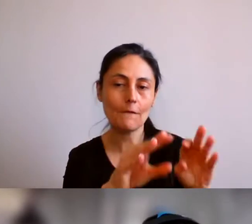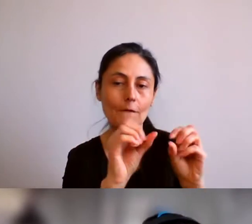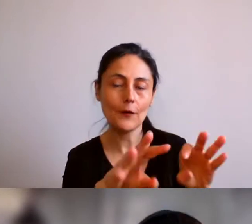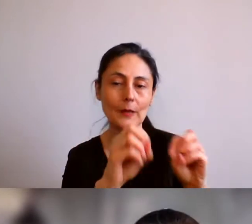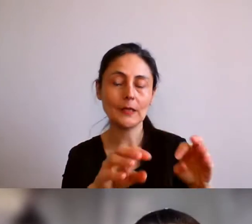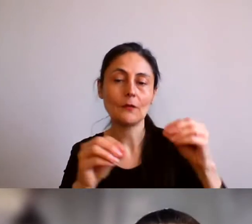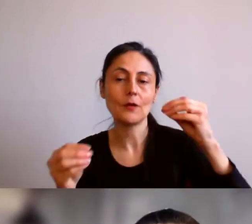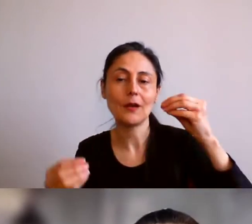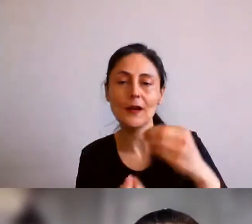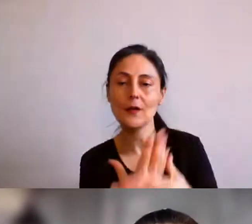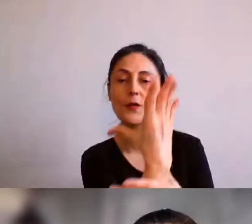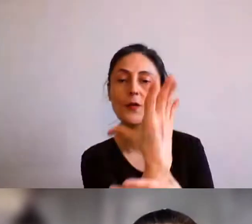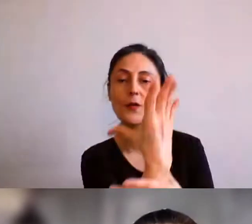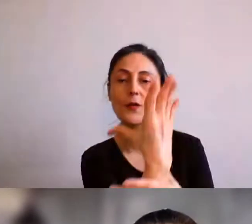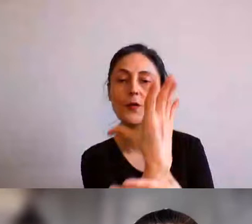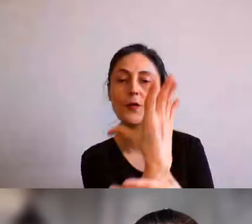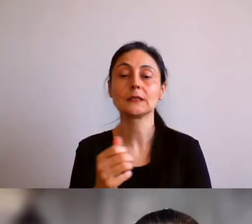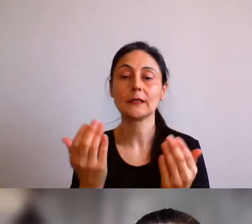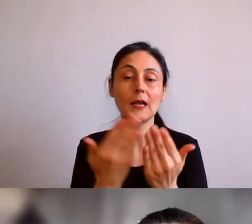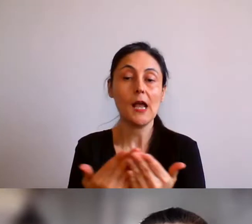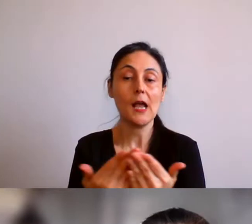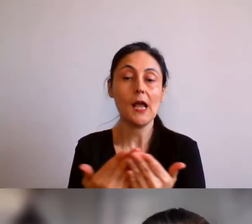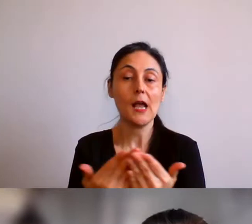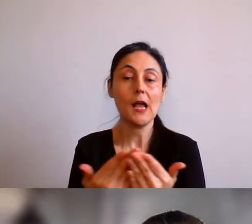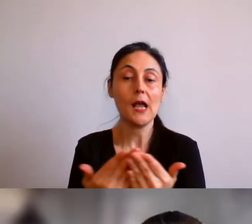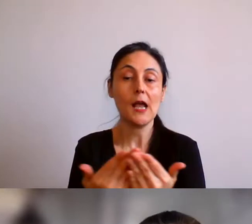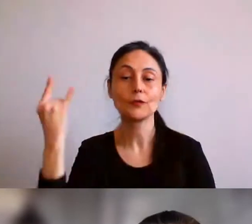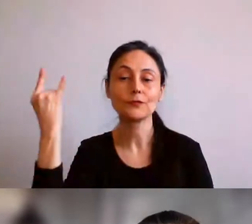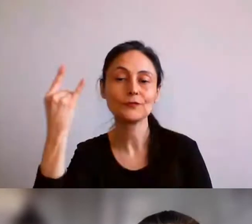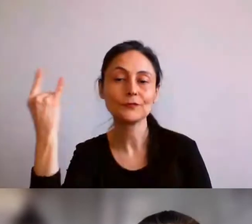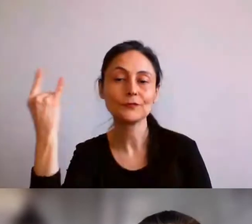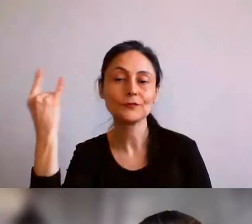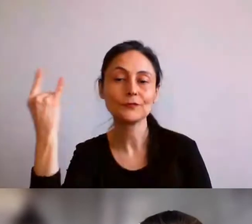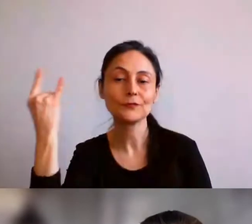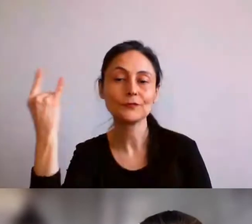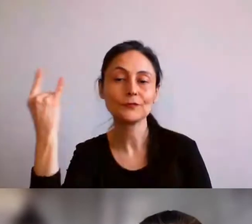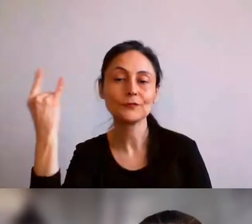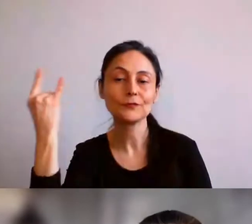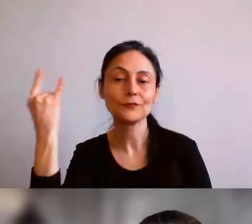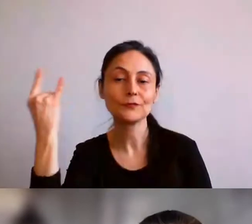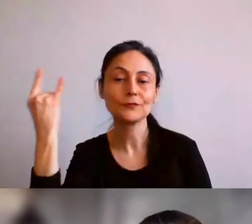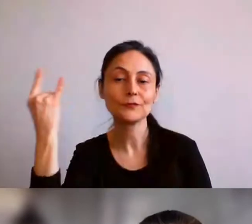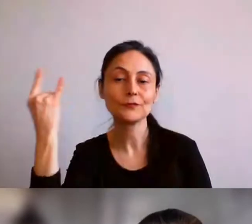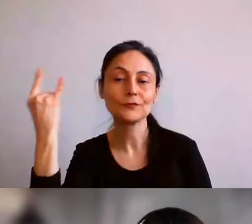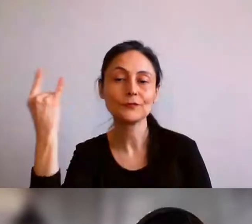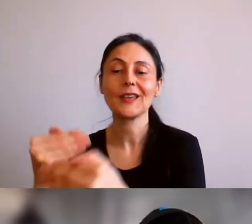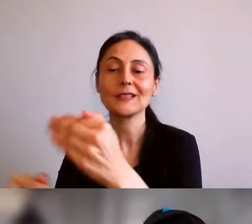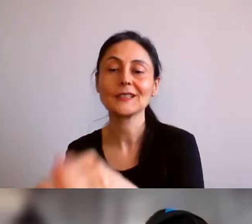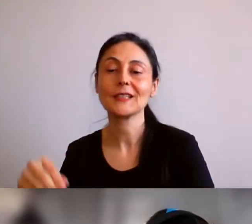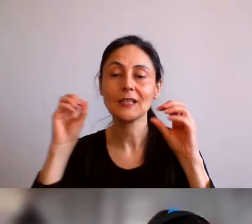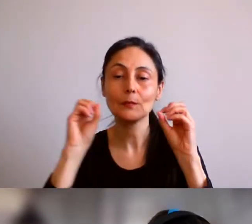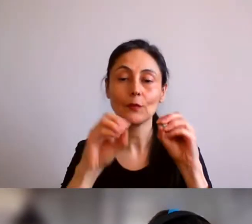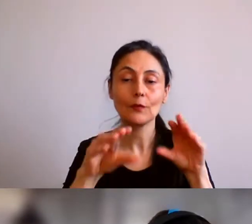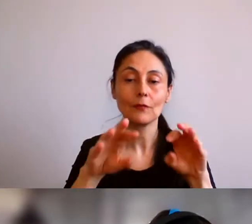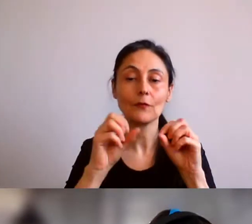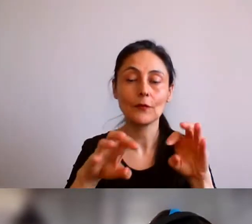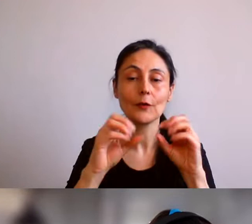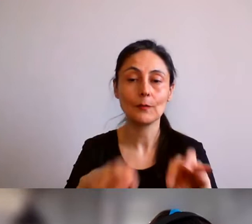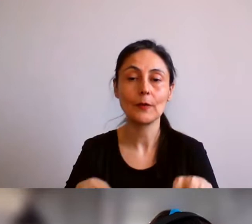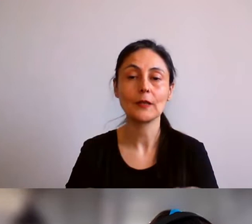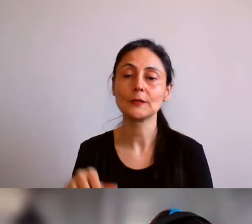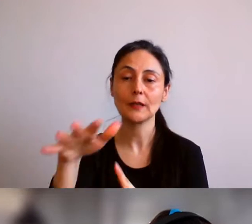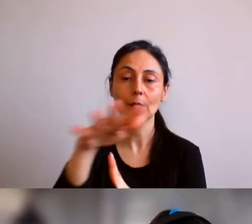generaciones que estamos formando todos en esta universidad, ¿no es cierto?, pero que seguiremos formando a la luz de los requerimientos?